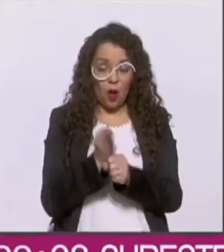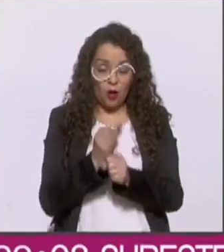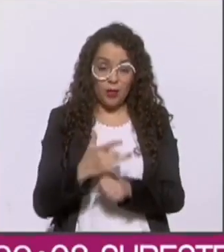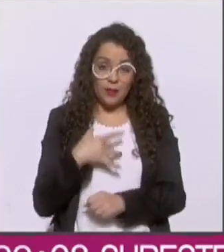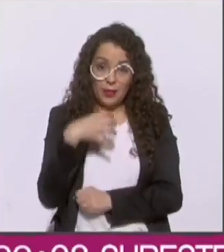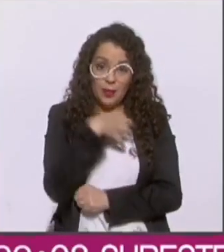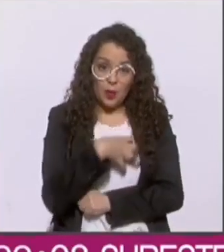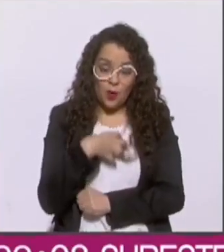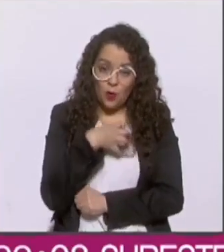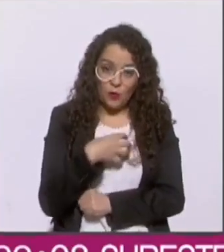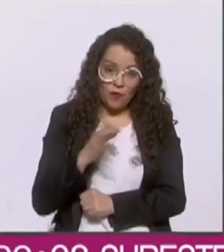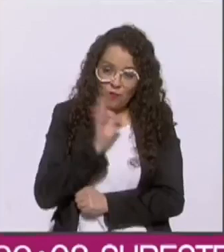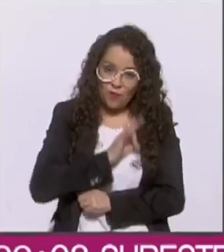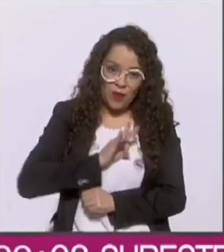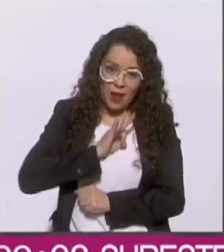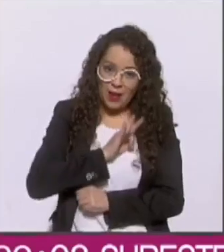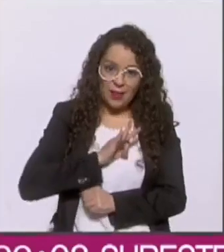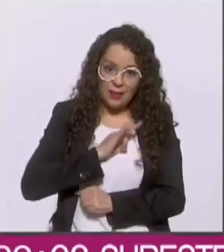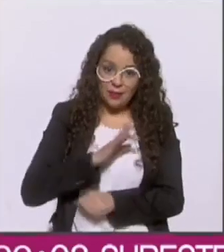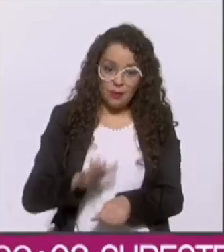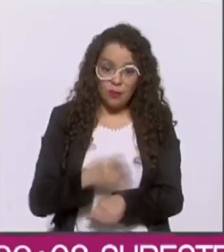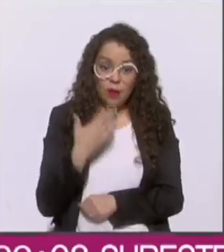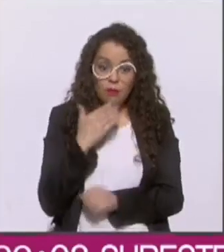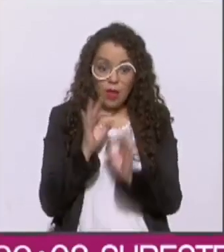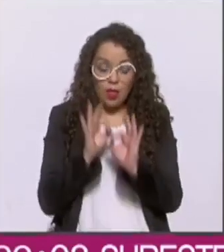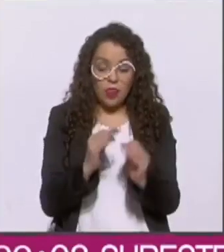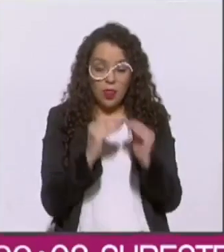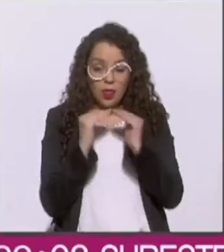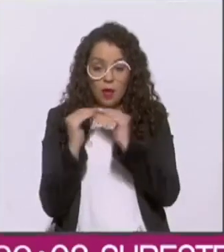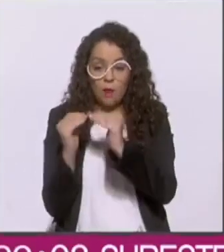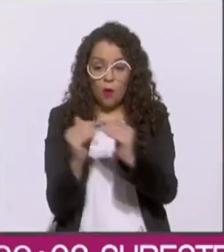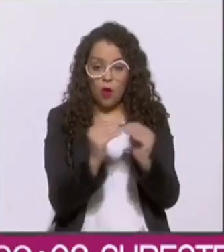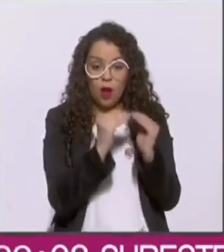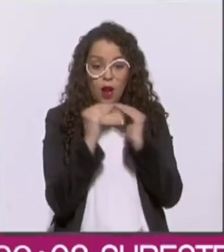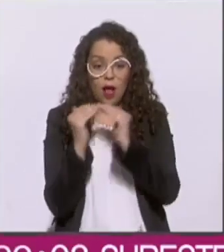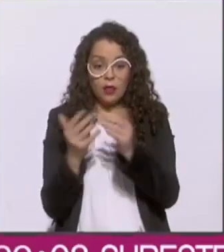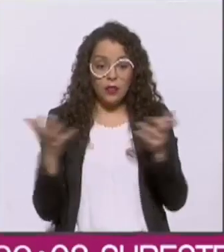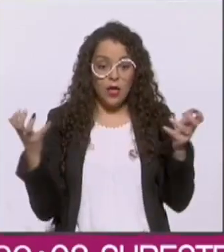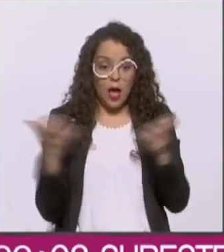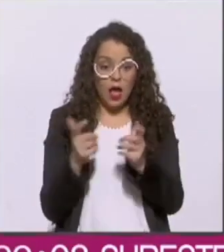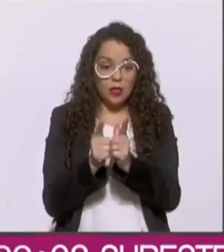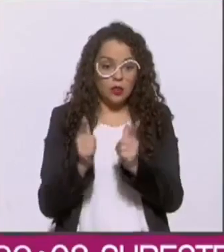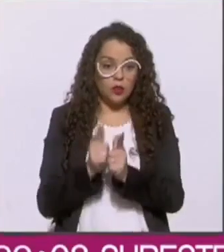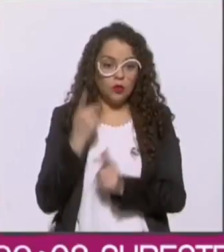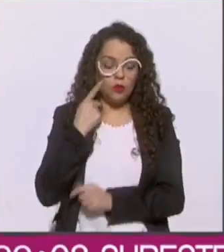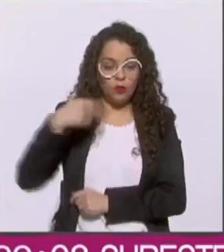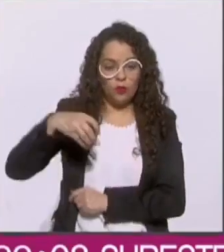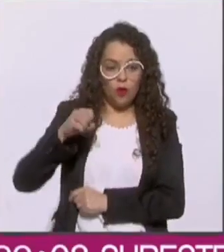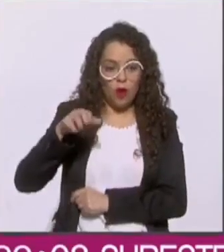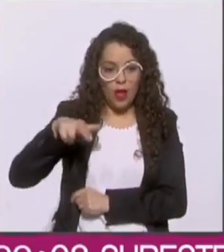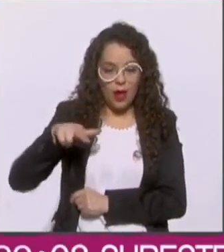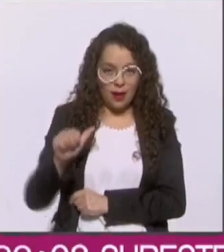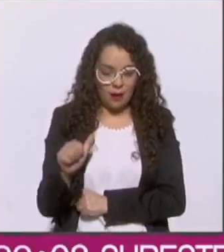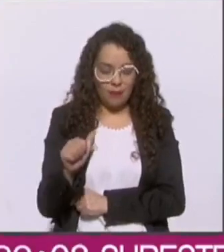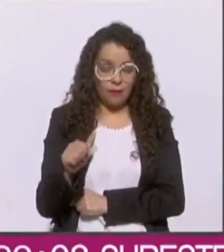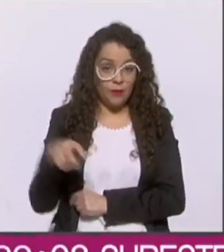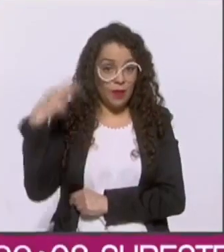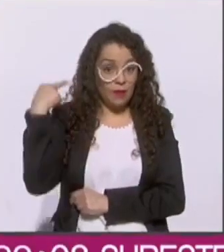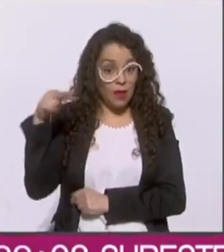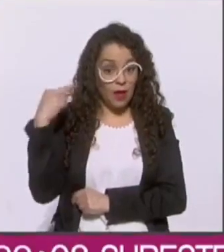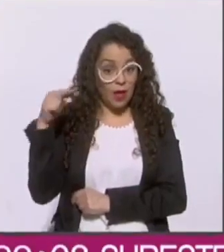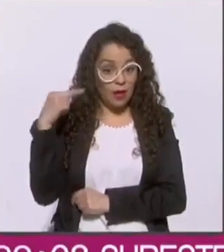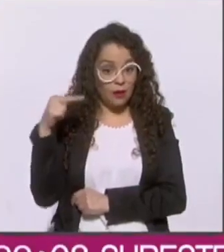de felicidad ante esta democracia que está haciendo nuestro movimiento. Y en Veracruz, pues muy agradecida